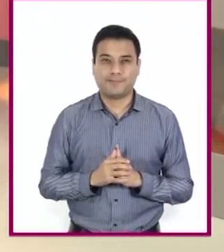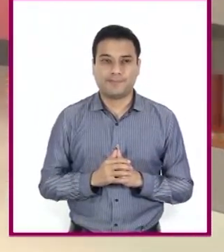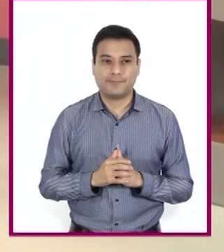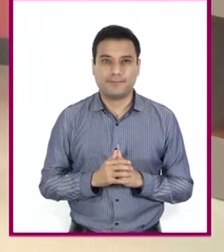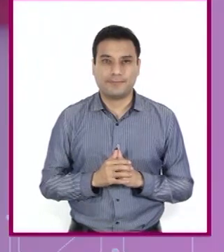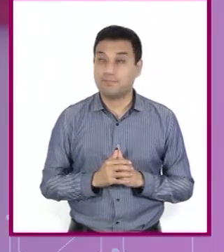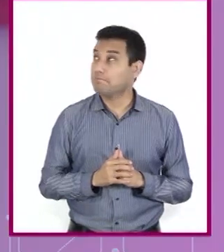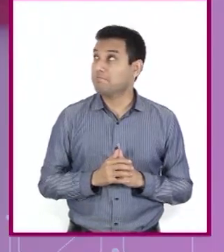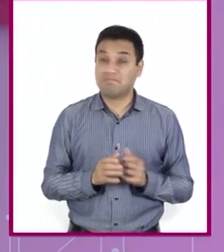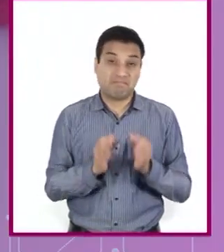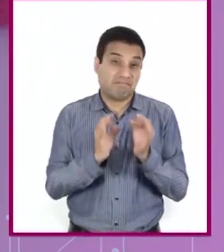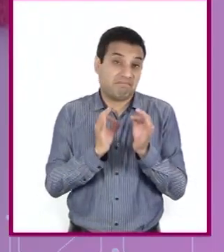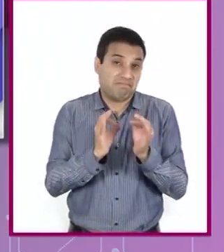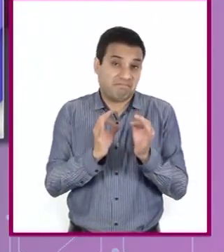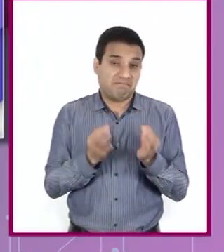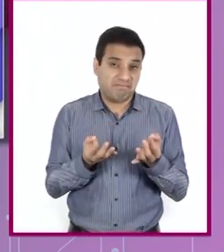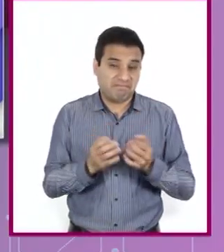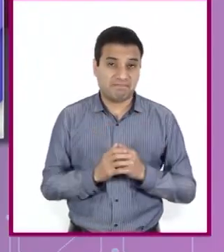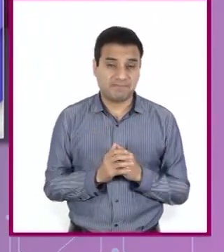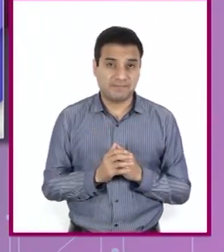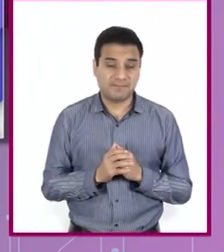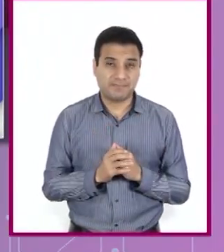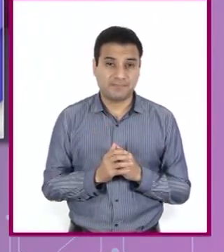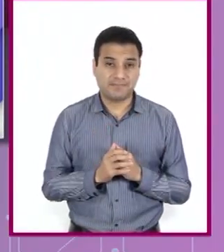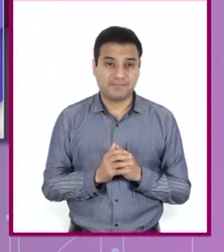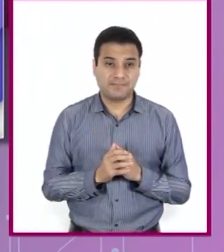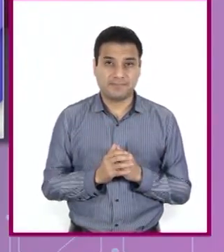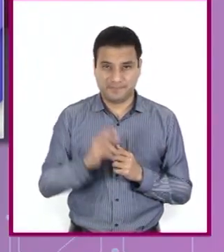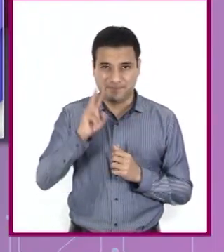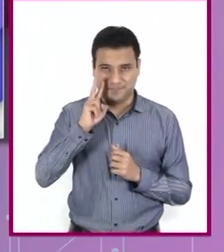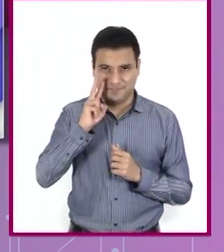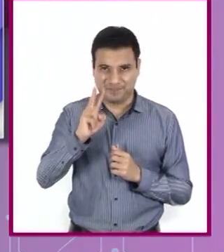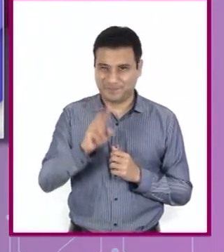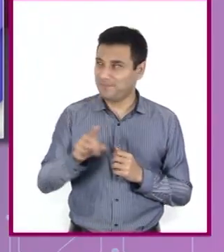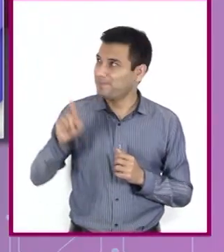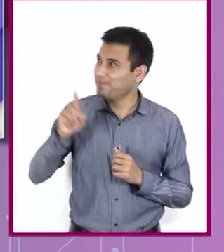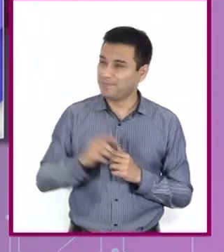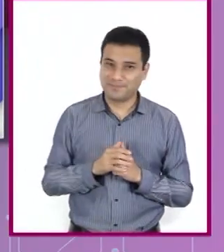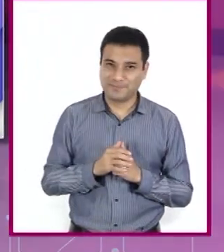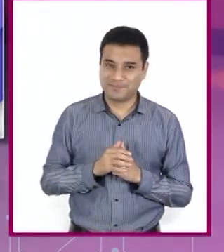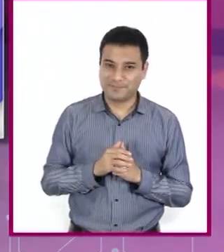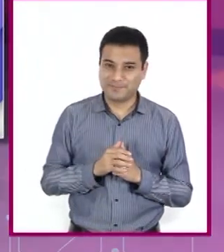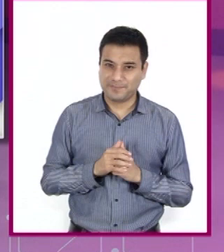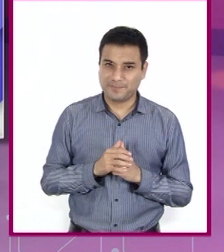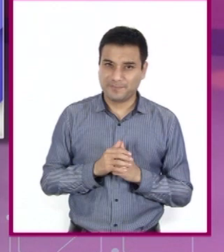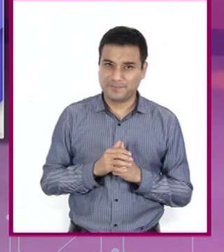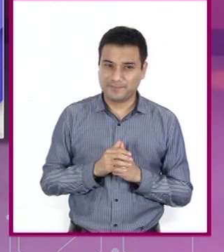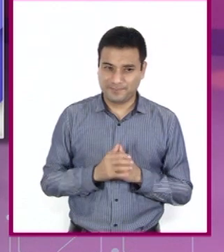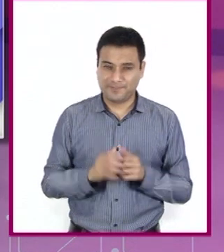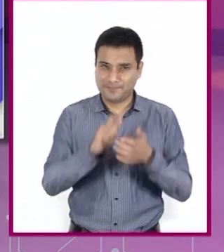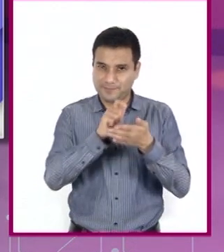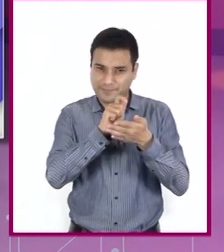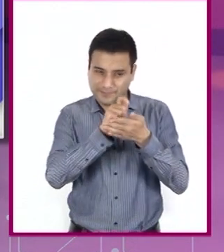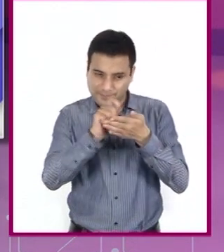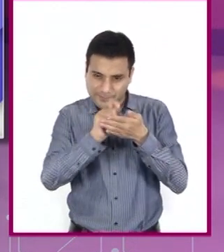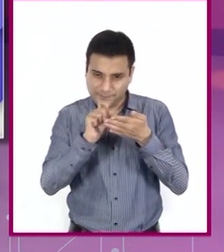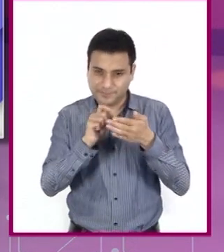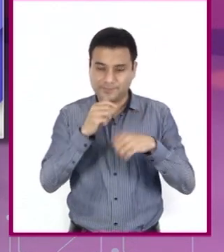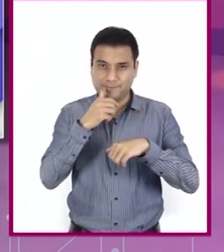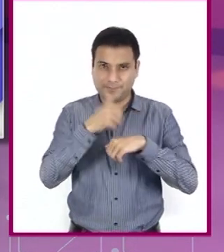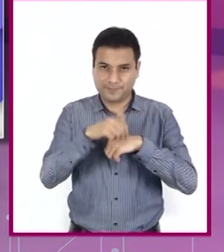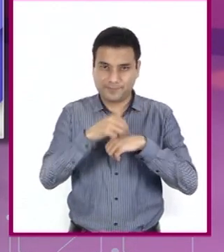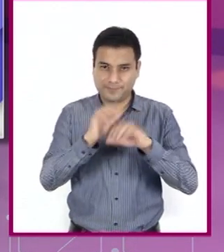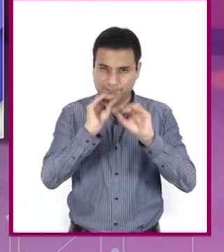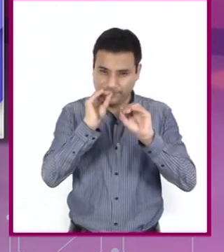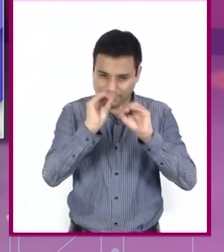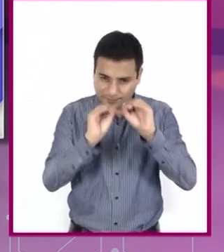estable. Observen la ecuación de la reacción química. Colocamos los coeficientes necesarios para que cumpla con la ley de